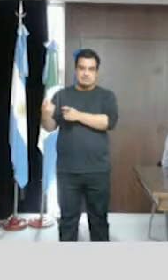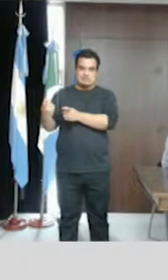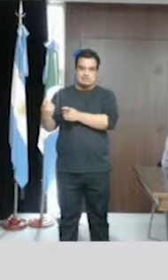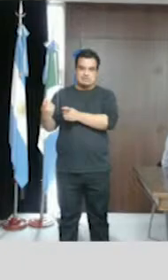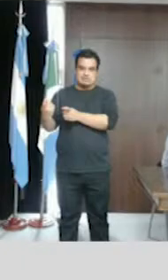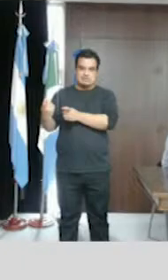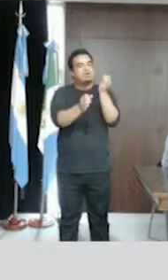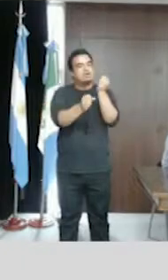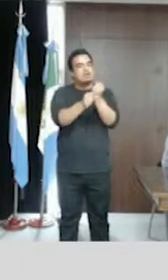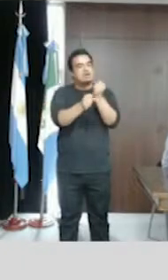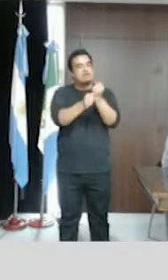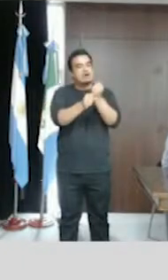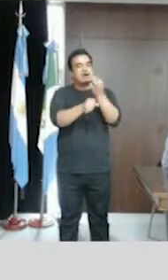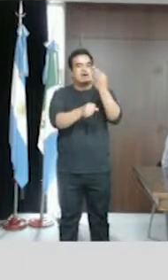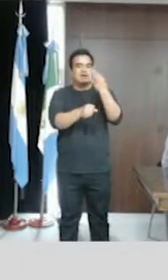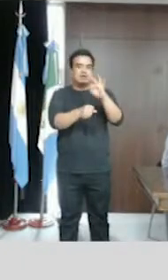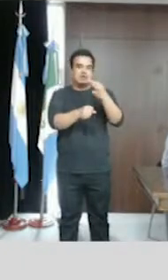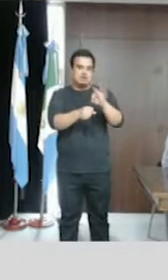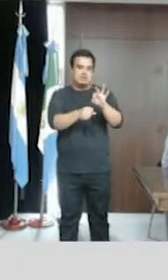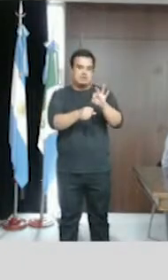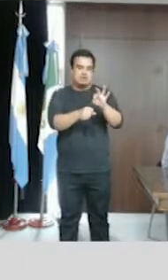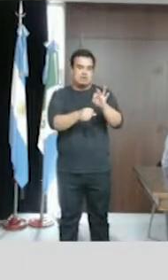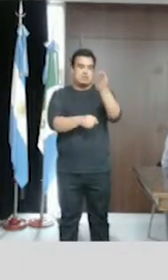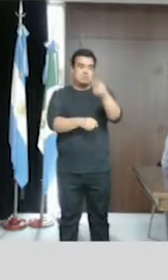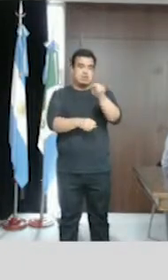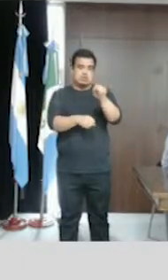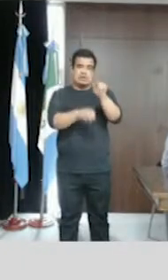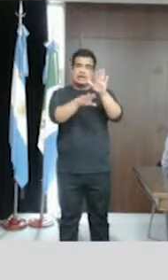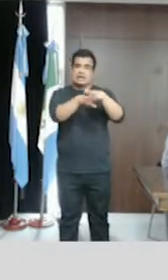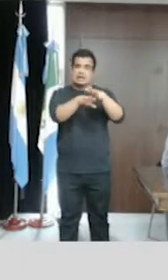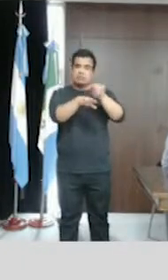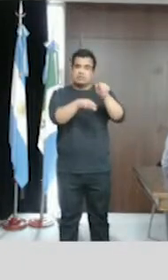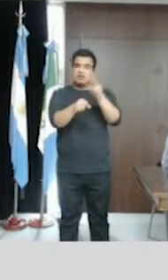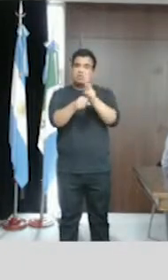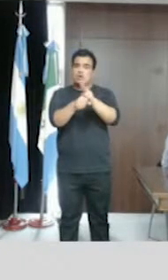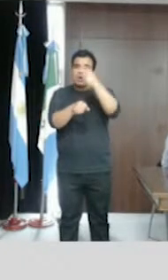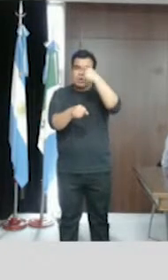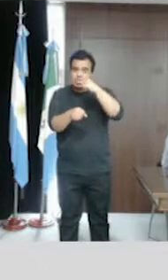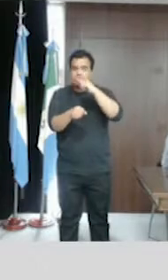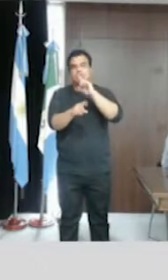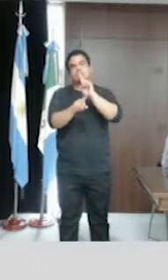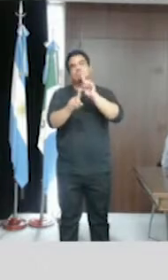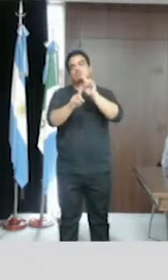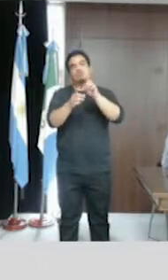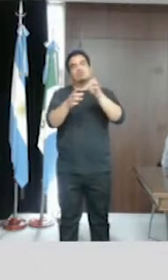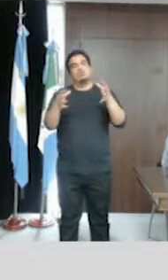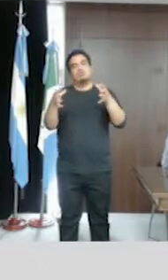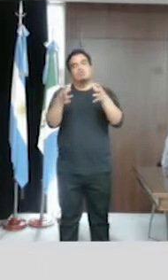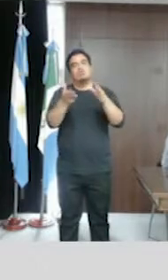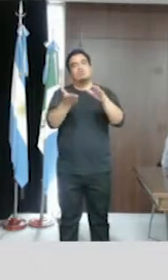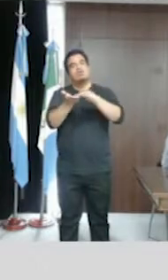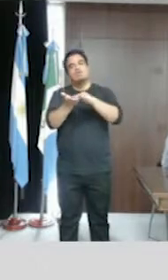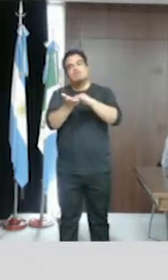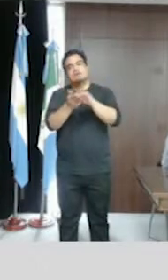equipo solamente los que manejan cuidados paliativos, no. El equipo base, el que nos lo derivó, que generalmente llegan